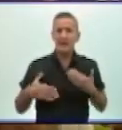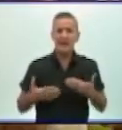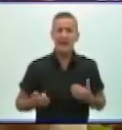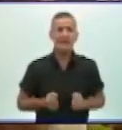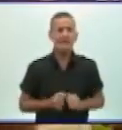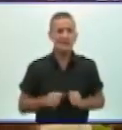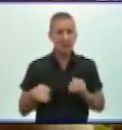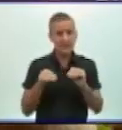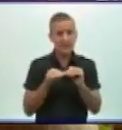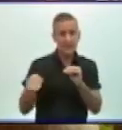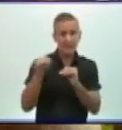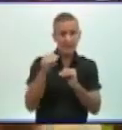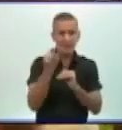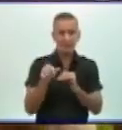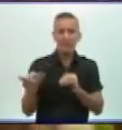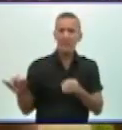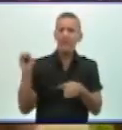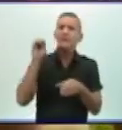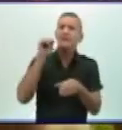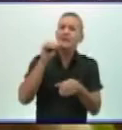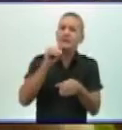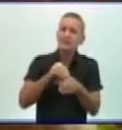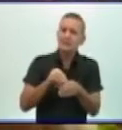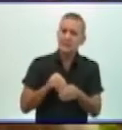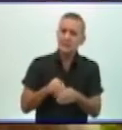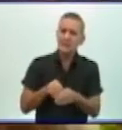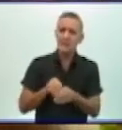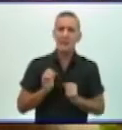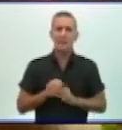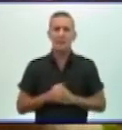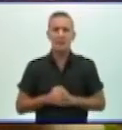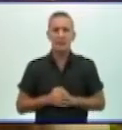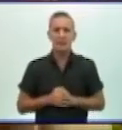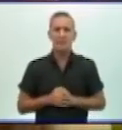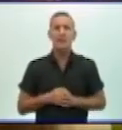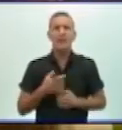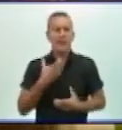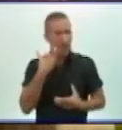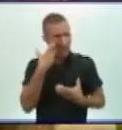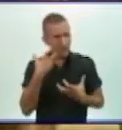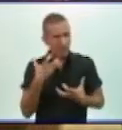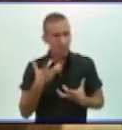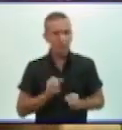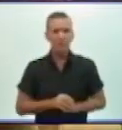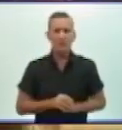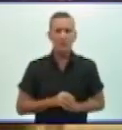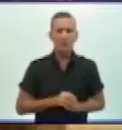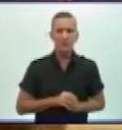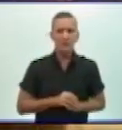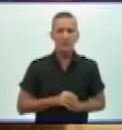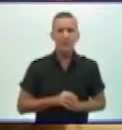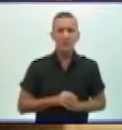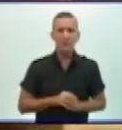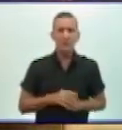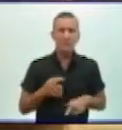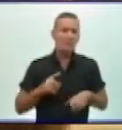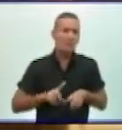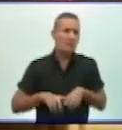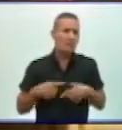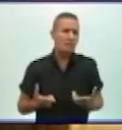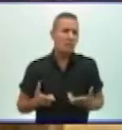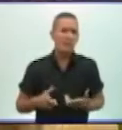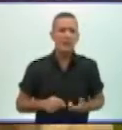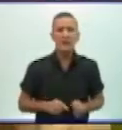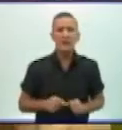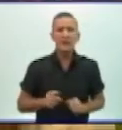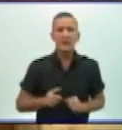siempre desde la implicación. Eso me gusta resaltarlo mucho, porque si no se va, se participa de una forma formal, de una manera